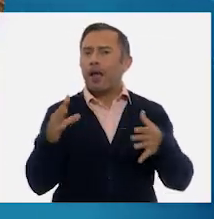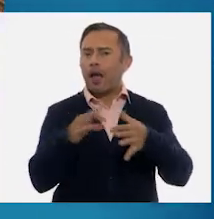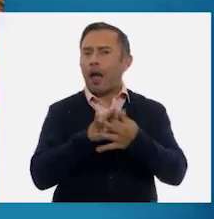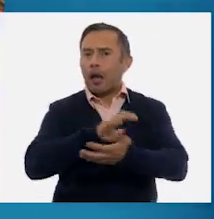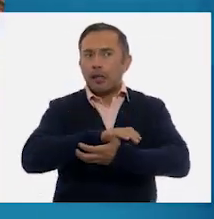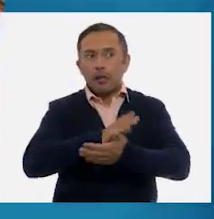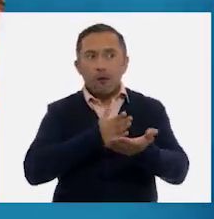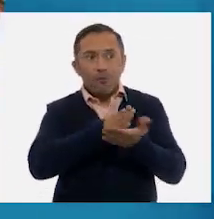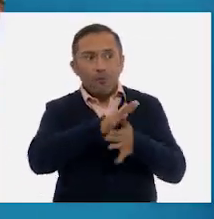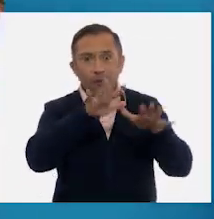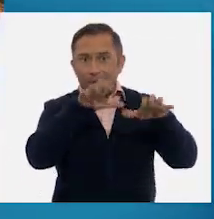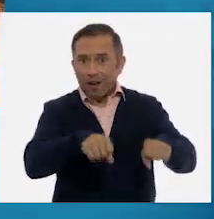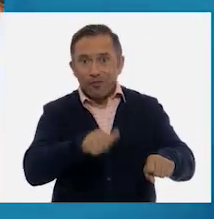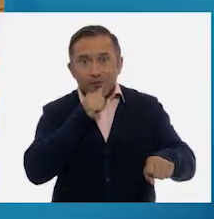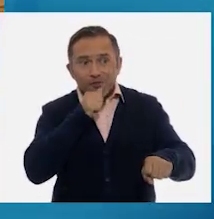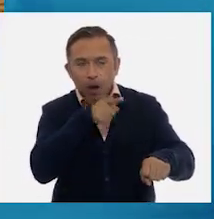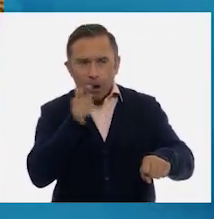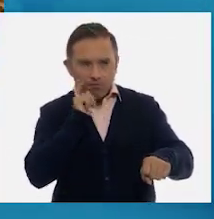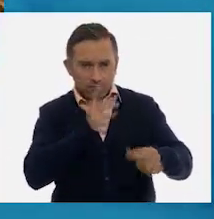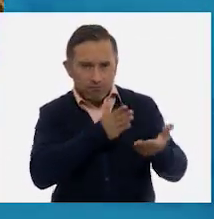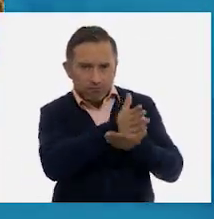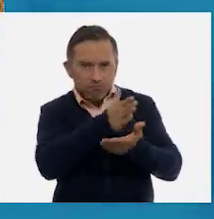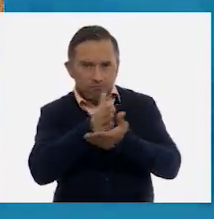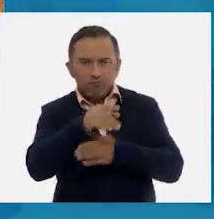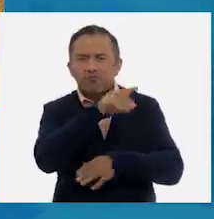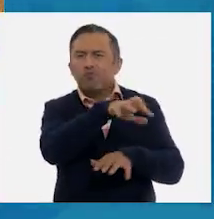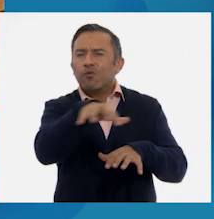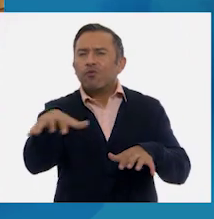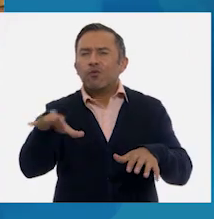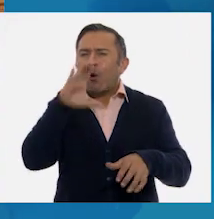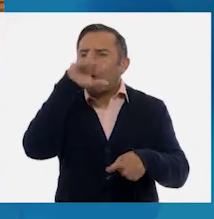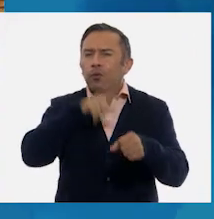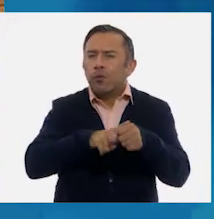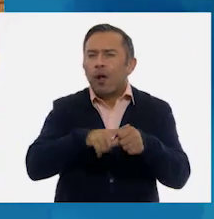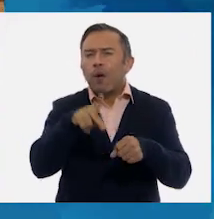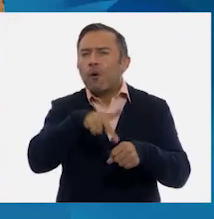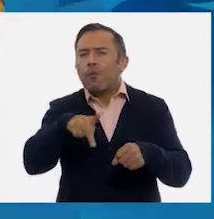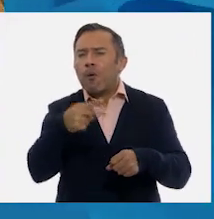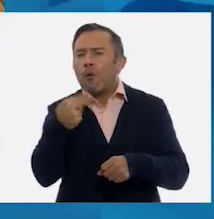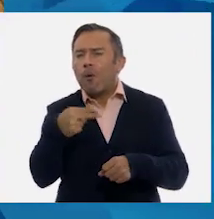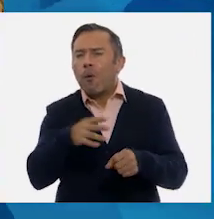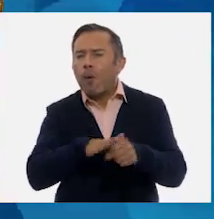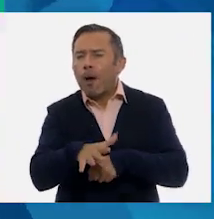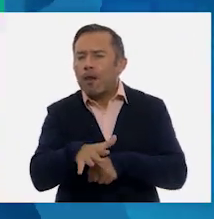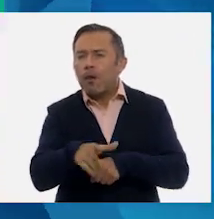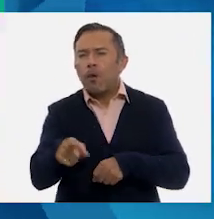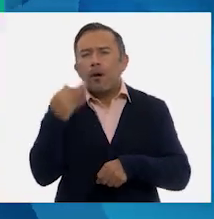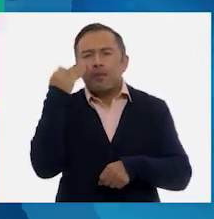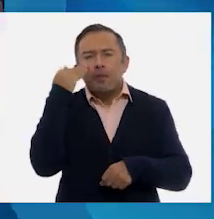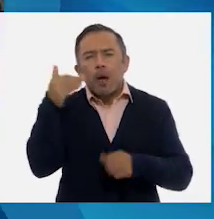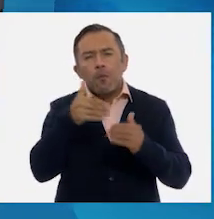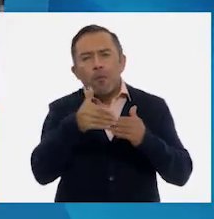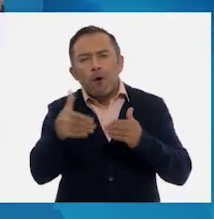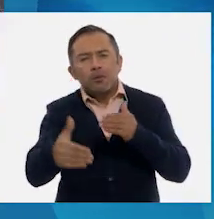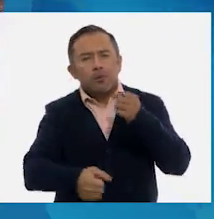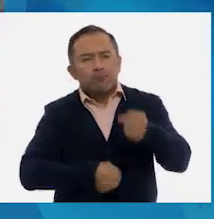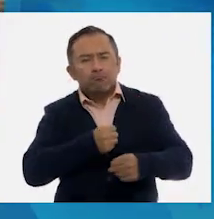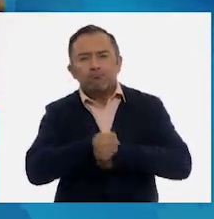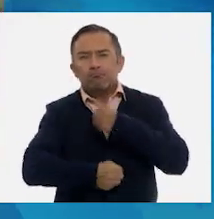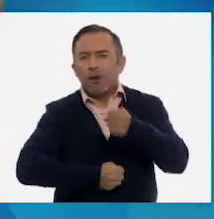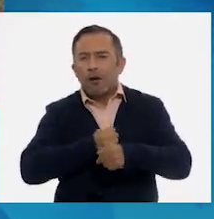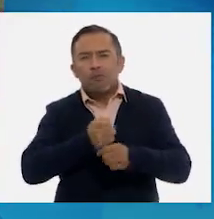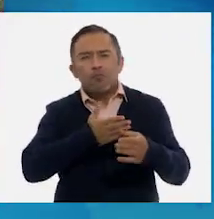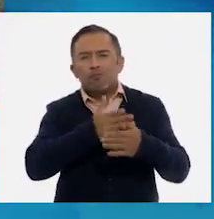fueron esos señoríos y culturas? ¿Cuánto tiempo duró ese proceso? Acompáñame a verlo. La